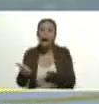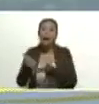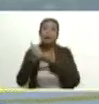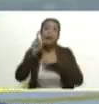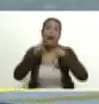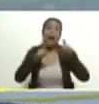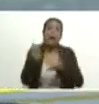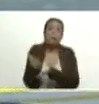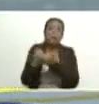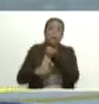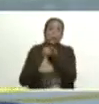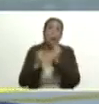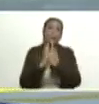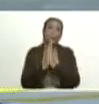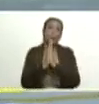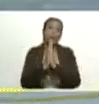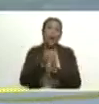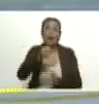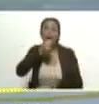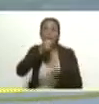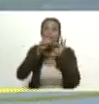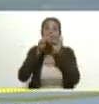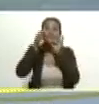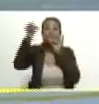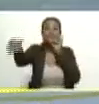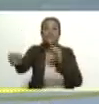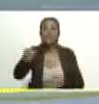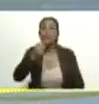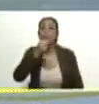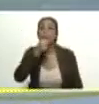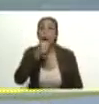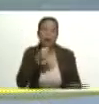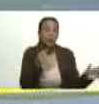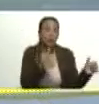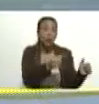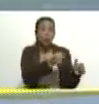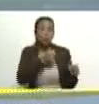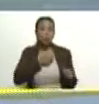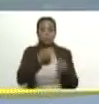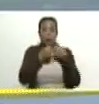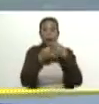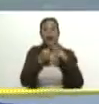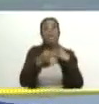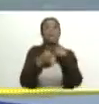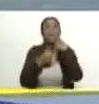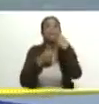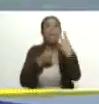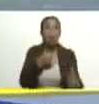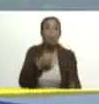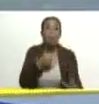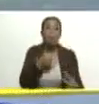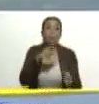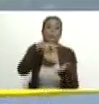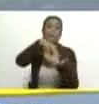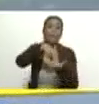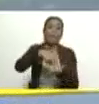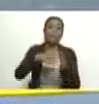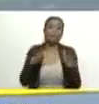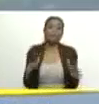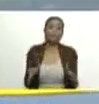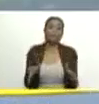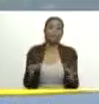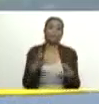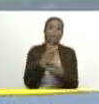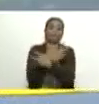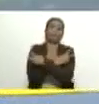ayudara, me apoyara con un micrófono, alguien se movilizara, no se quedan parados como unas